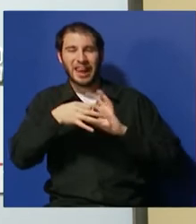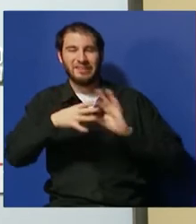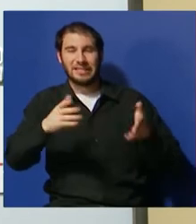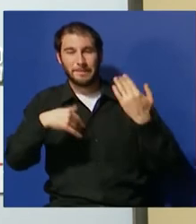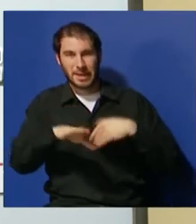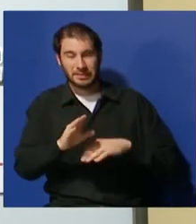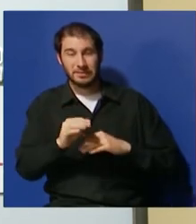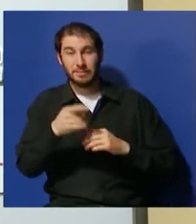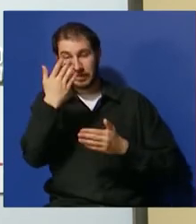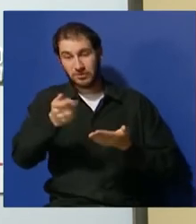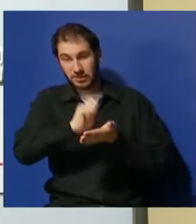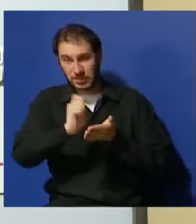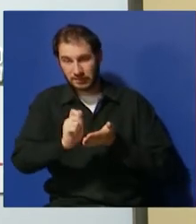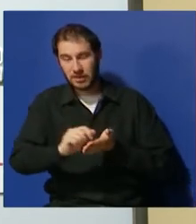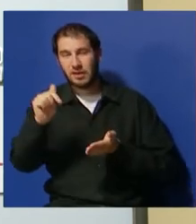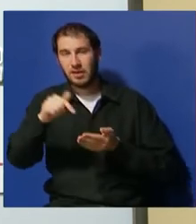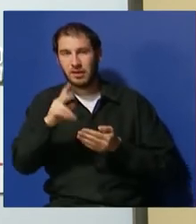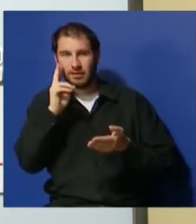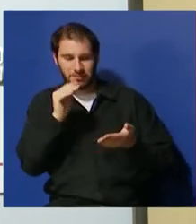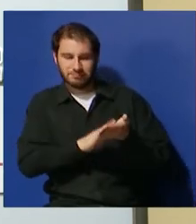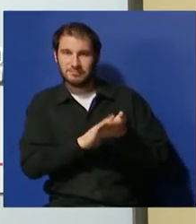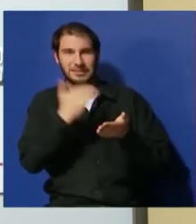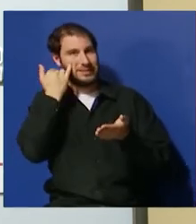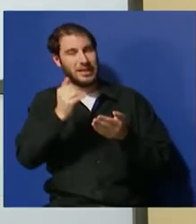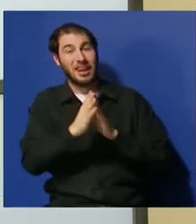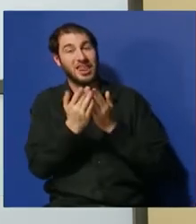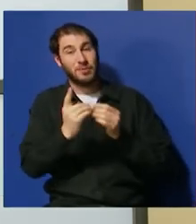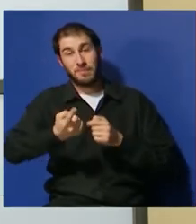Los autores, al ver ya concretado